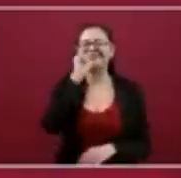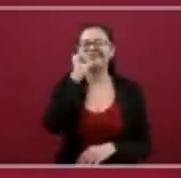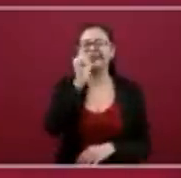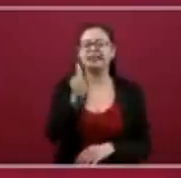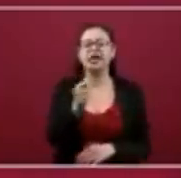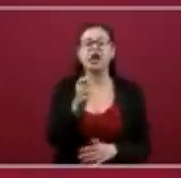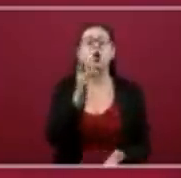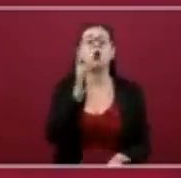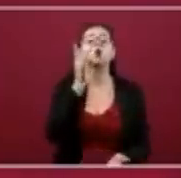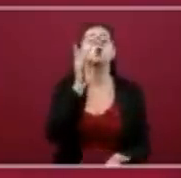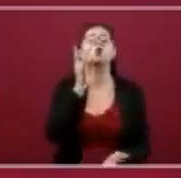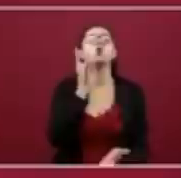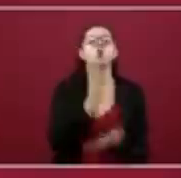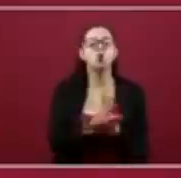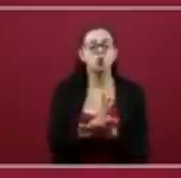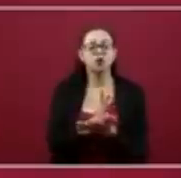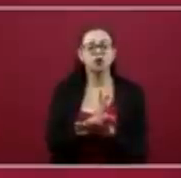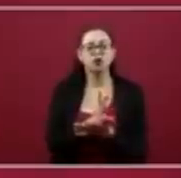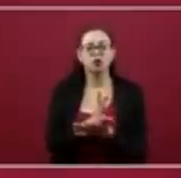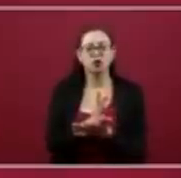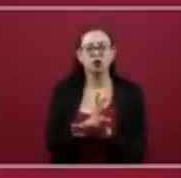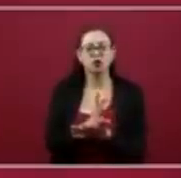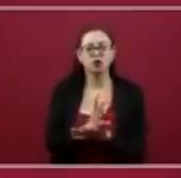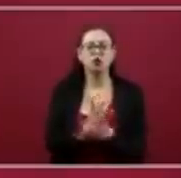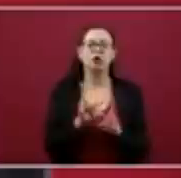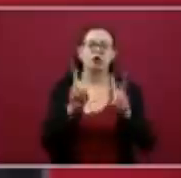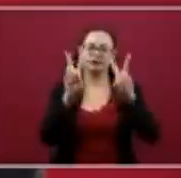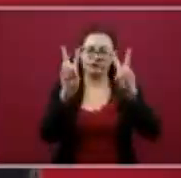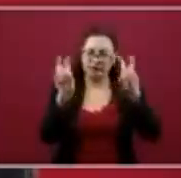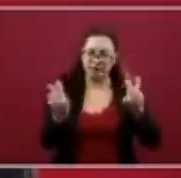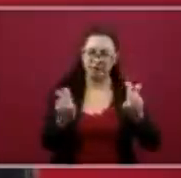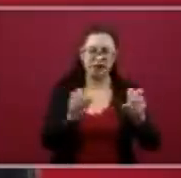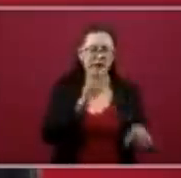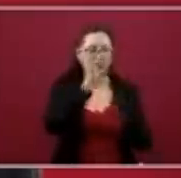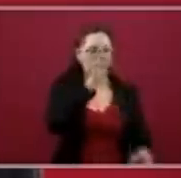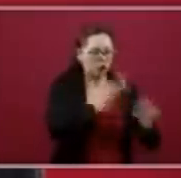solo aquello que tenga que ver con juicios